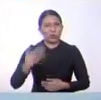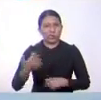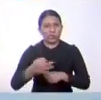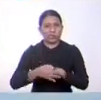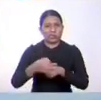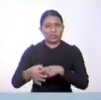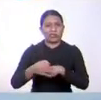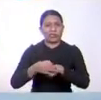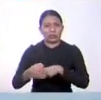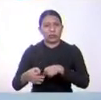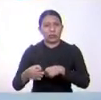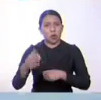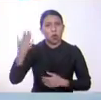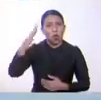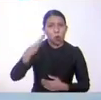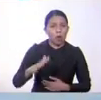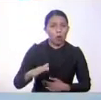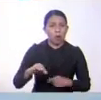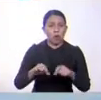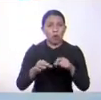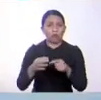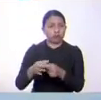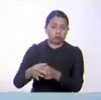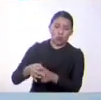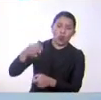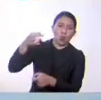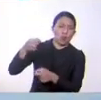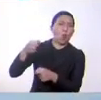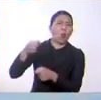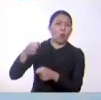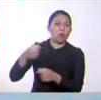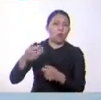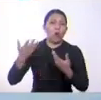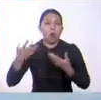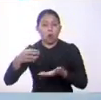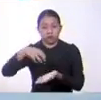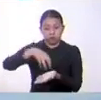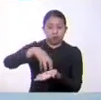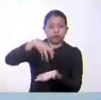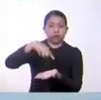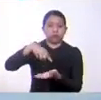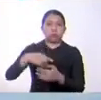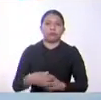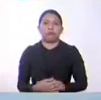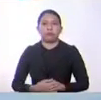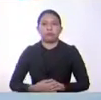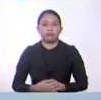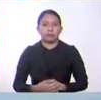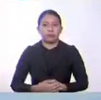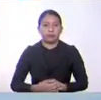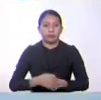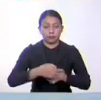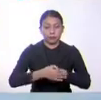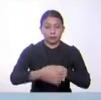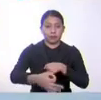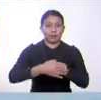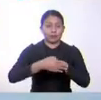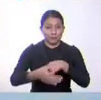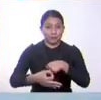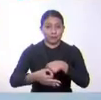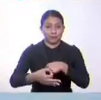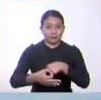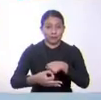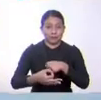la célula de una hoja, de un tallo, como el tallo de este cactus. Las células vegetales tienen la capacidad